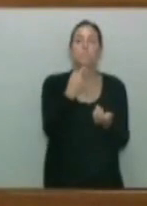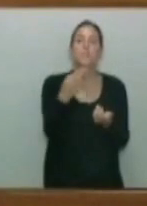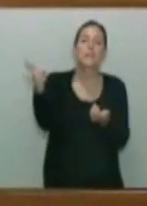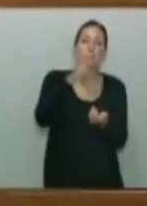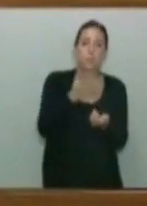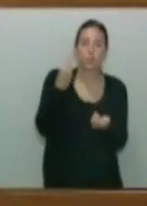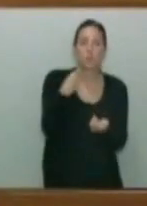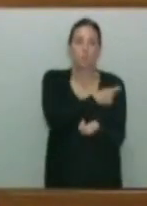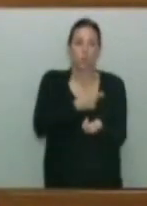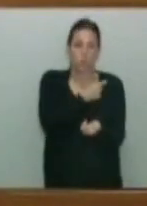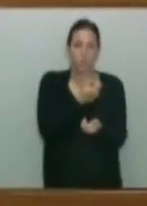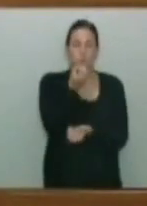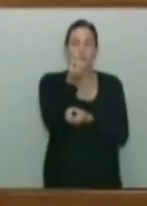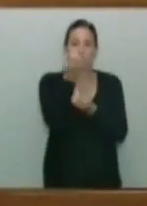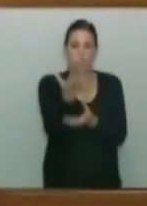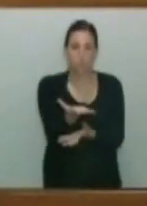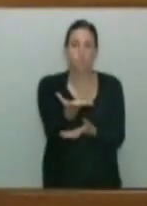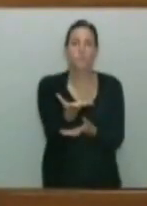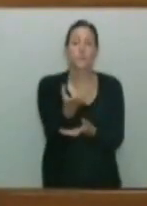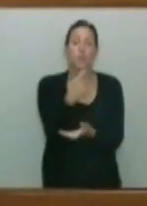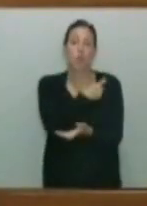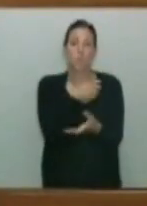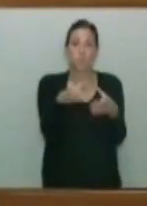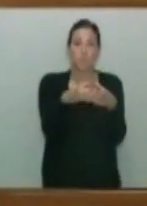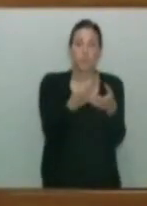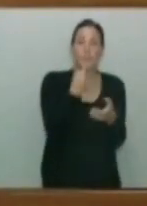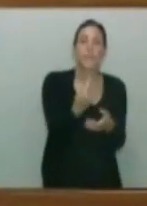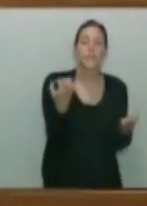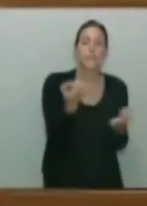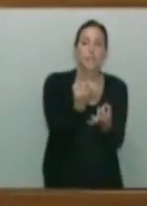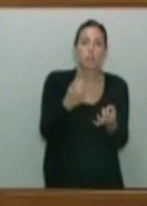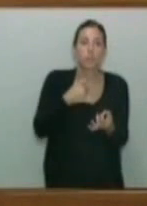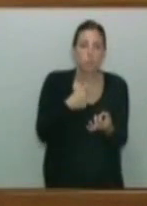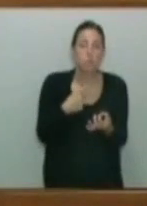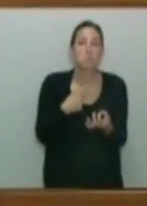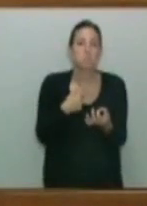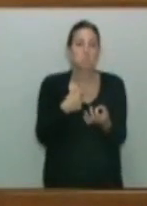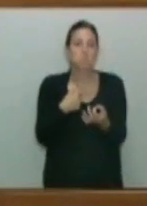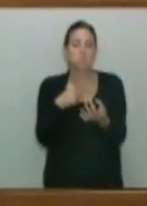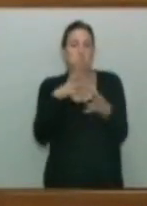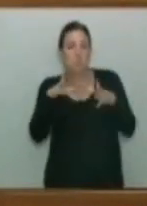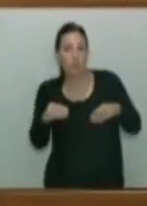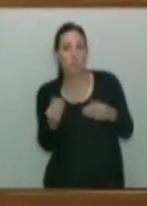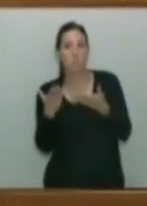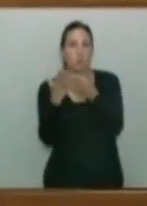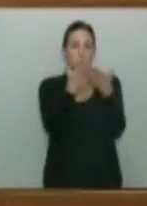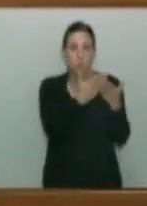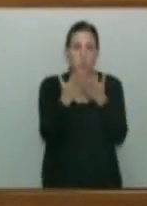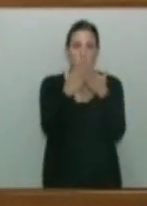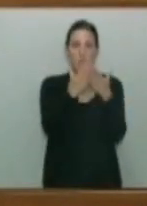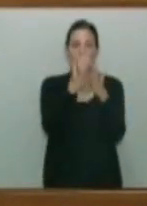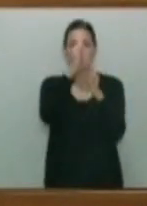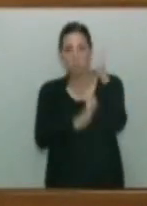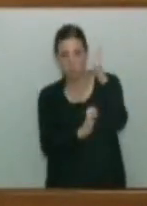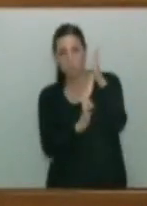aunque no se haya querido resaltar. En la comisión les dije que yo estaba dispuesto a estudiar esa reducción de diputados